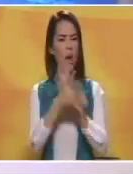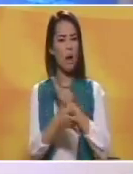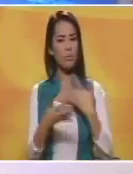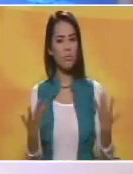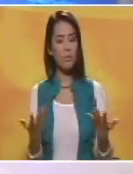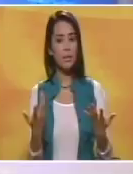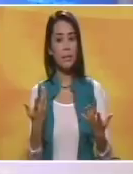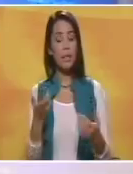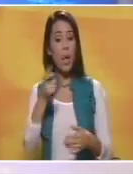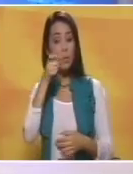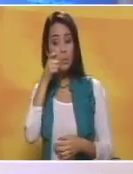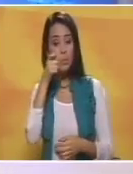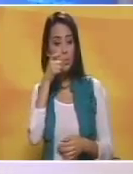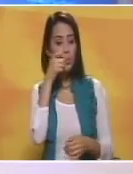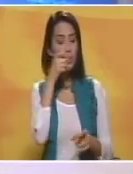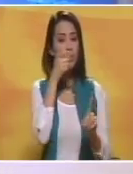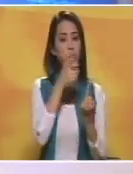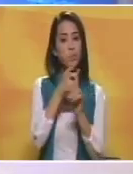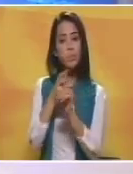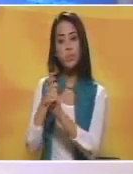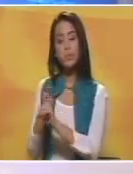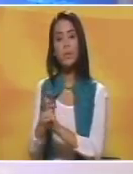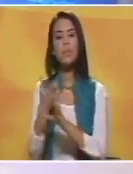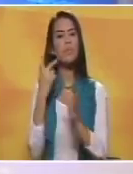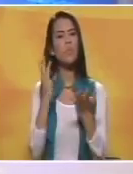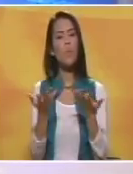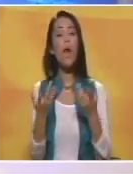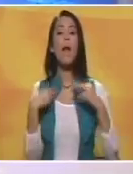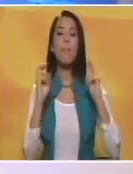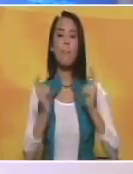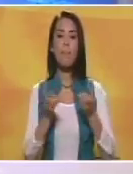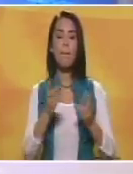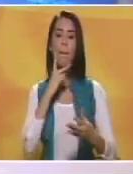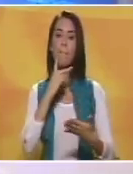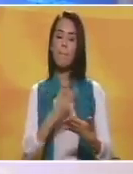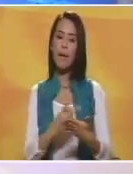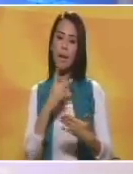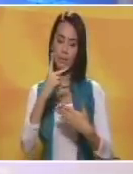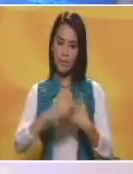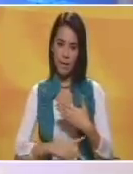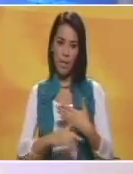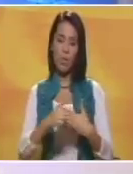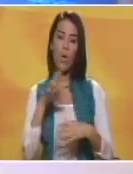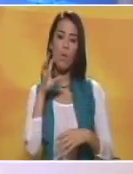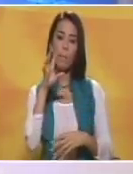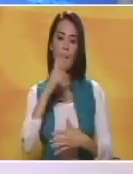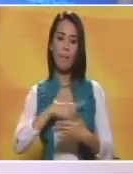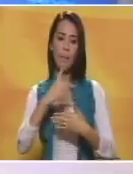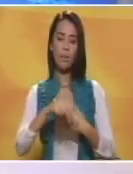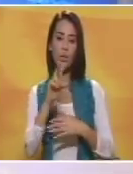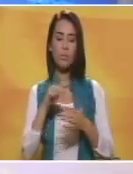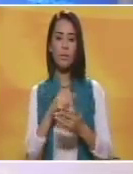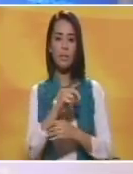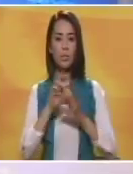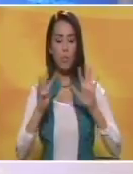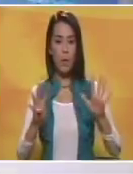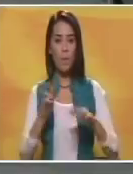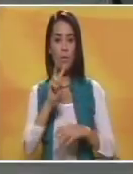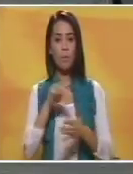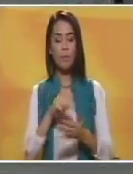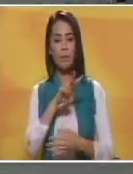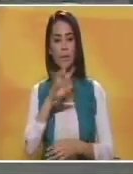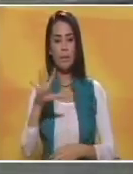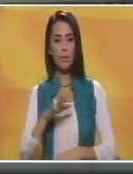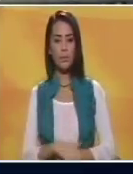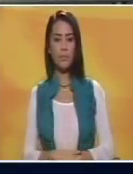hacer seguimiento específico a cada uno de los temas planteados en el Plan de la Patria 2019-2025. Menéndez aseguró que